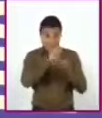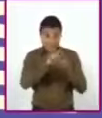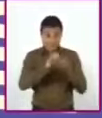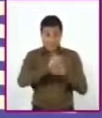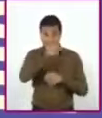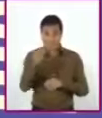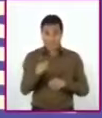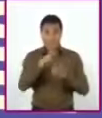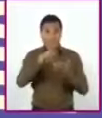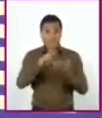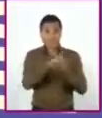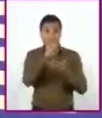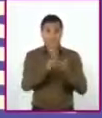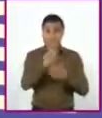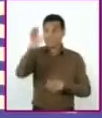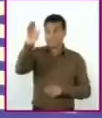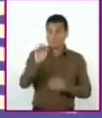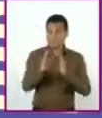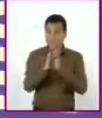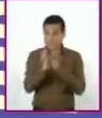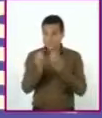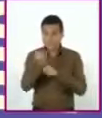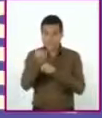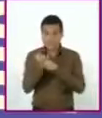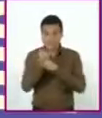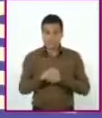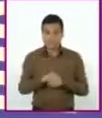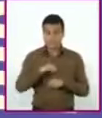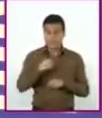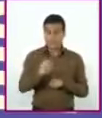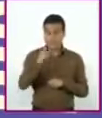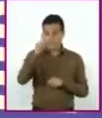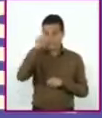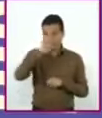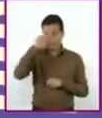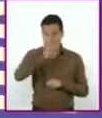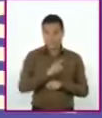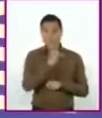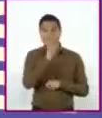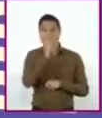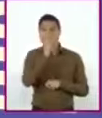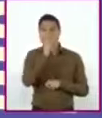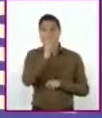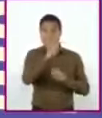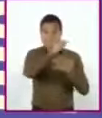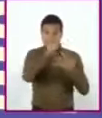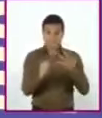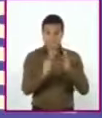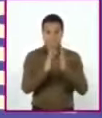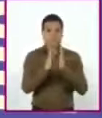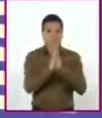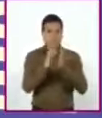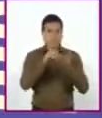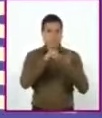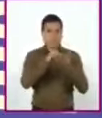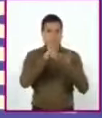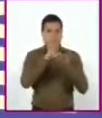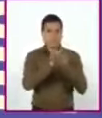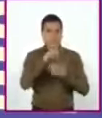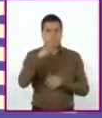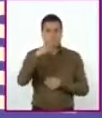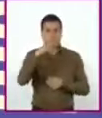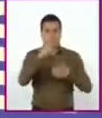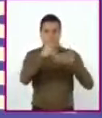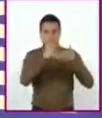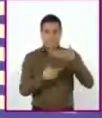diccionario consulten su significado. Les sugerimos integrar sus palabras en un glosario. Esto enriquecerá su